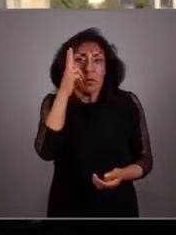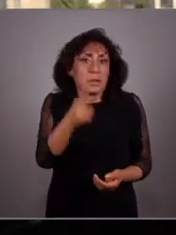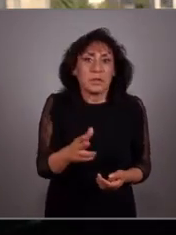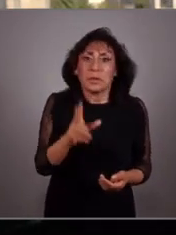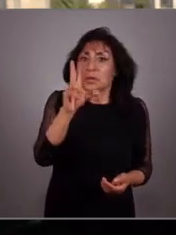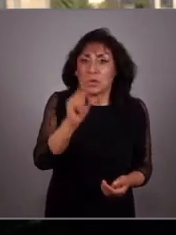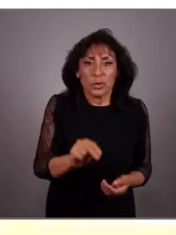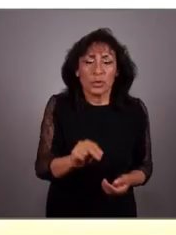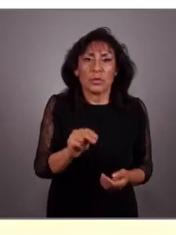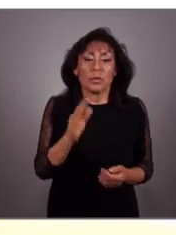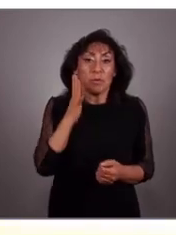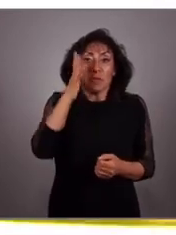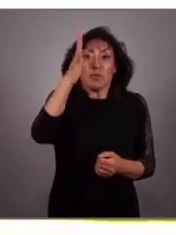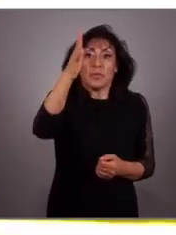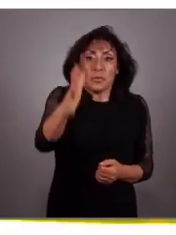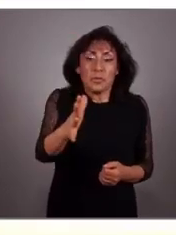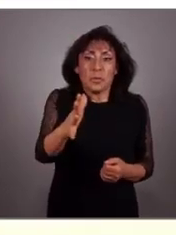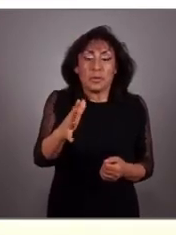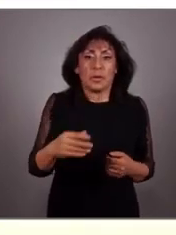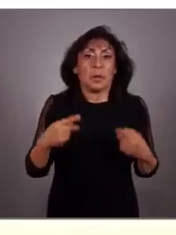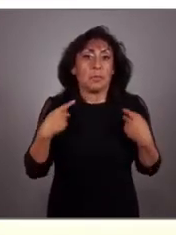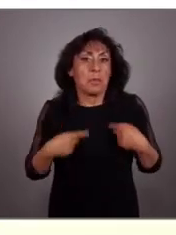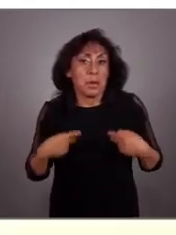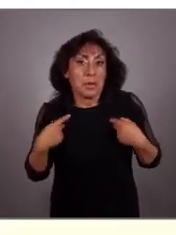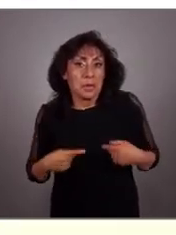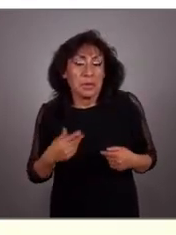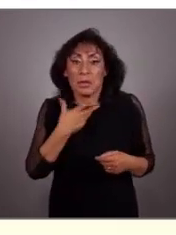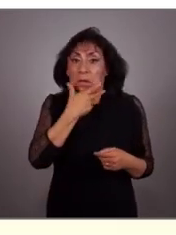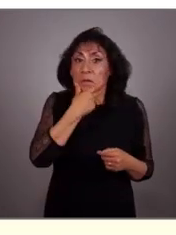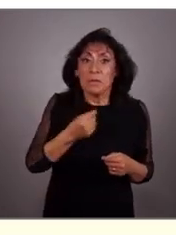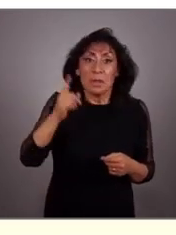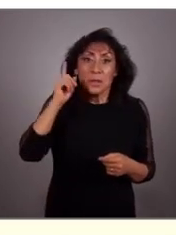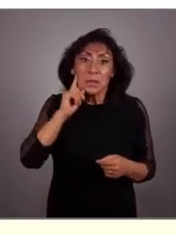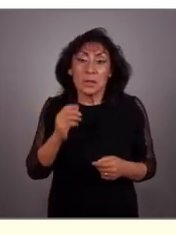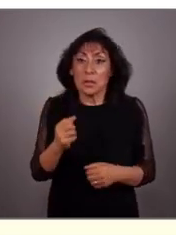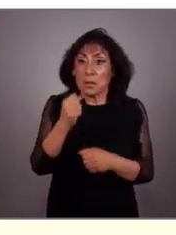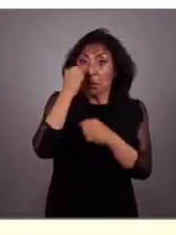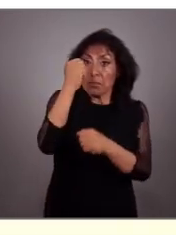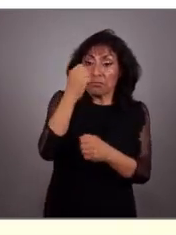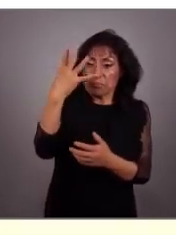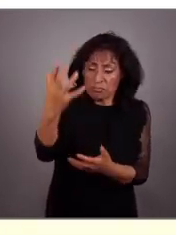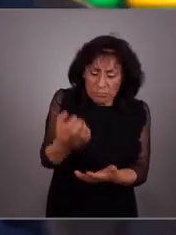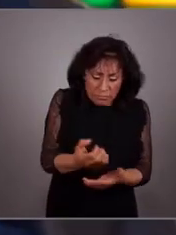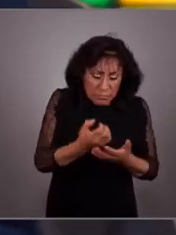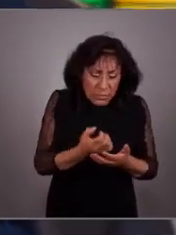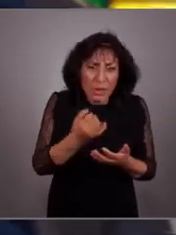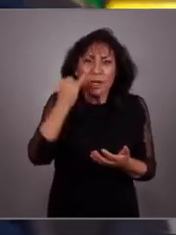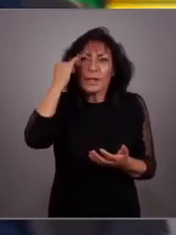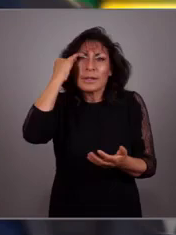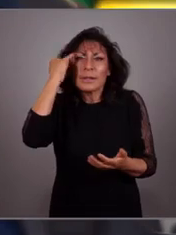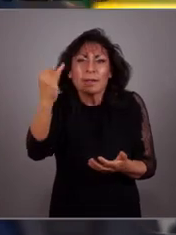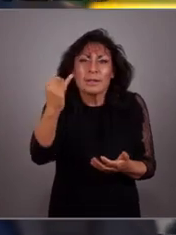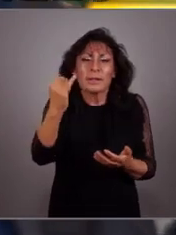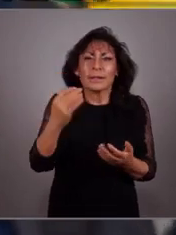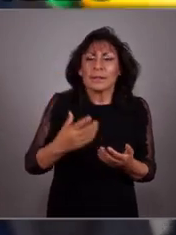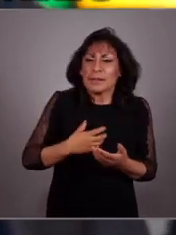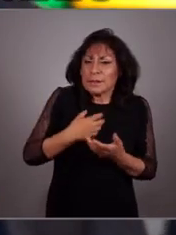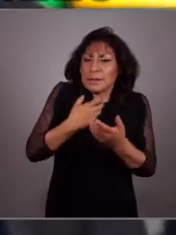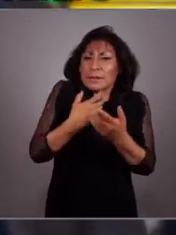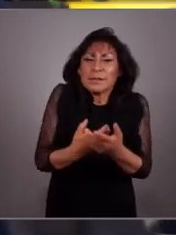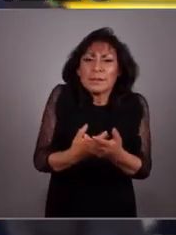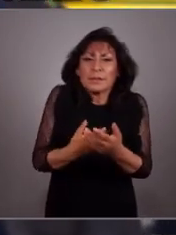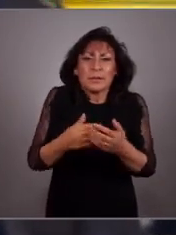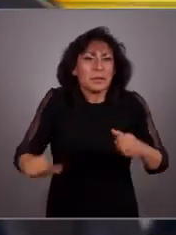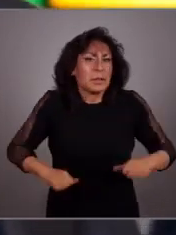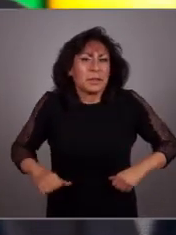sin caudillismos. Un futuro donde las y los ciudadanos tomen el poder en sus manos y lo llenen con sus